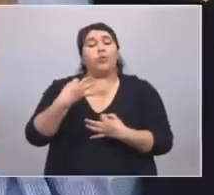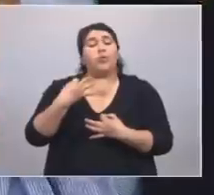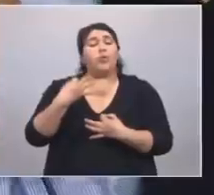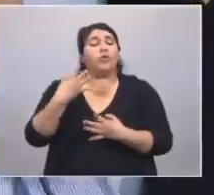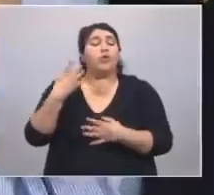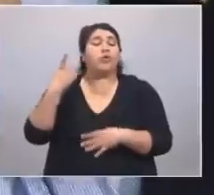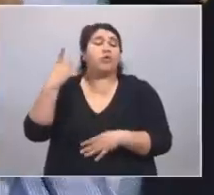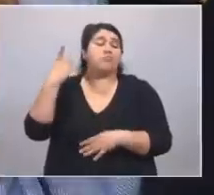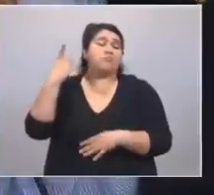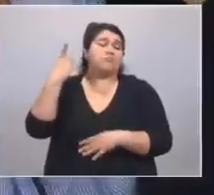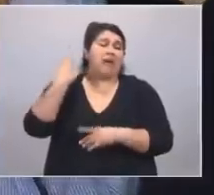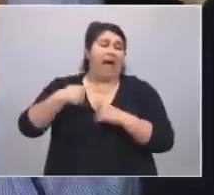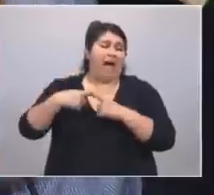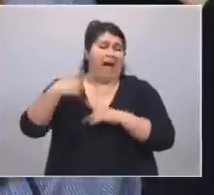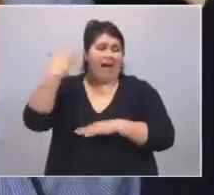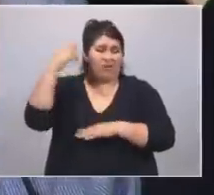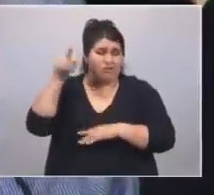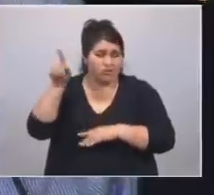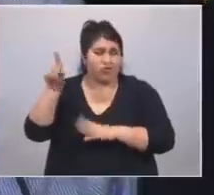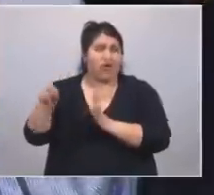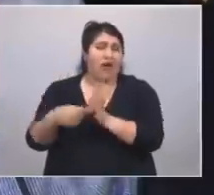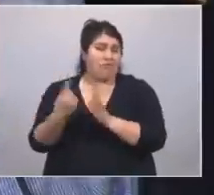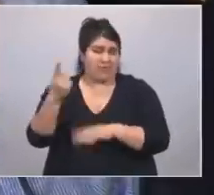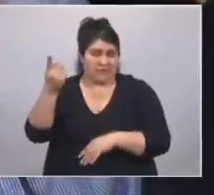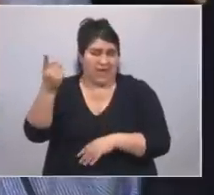de un acto en la capital,